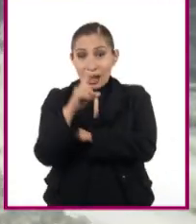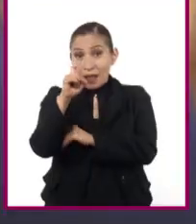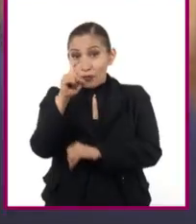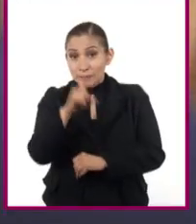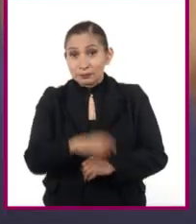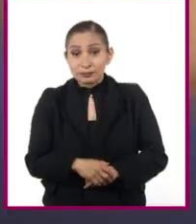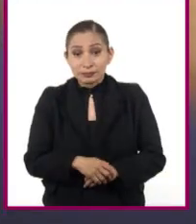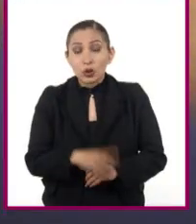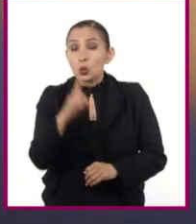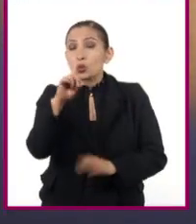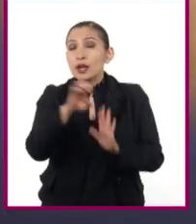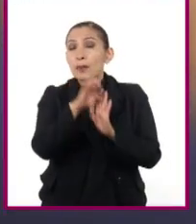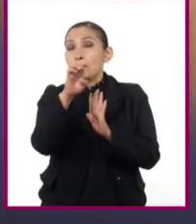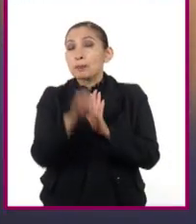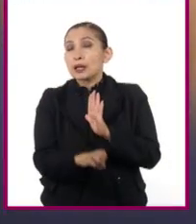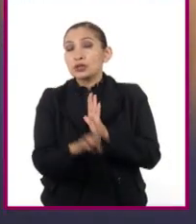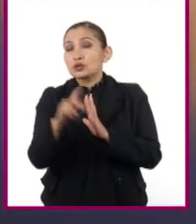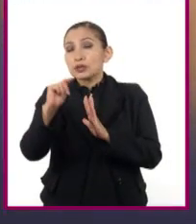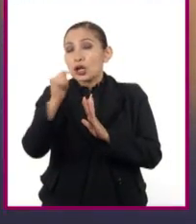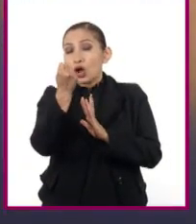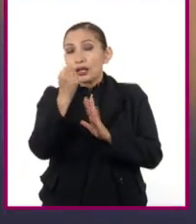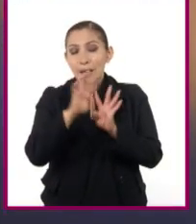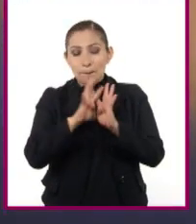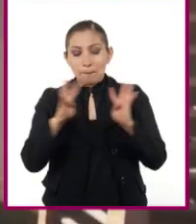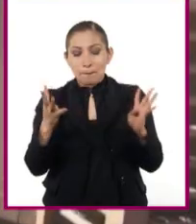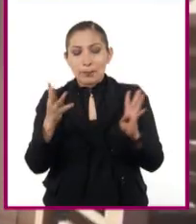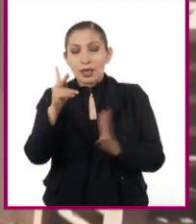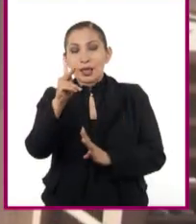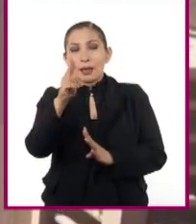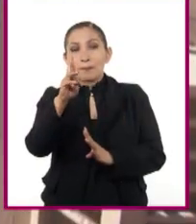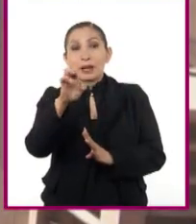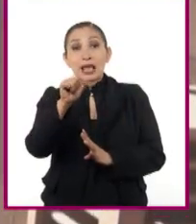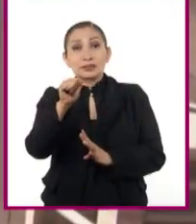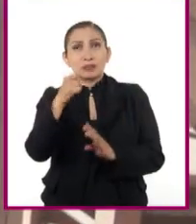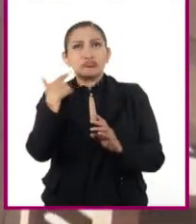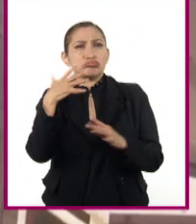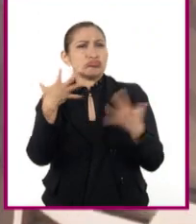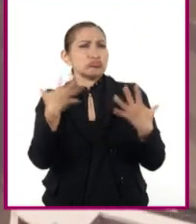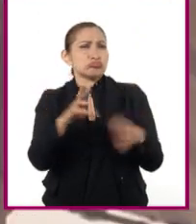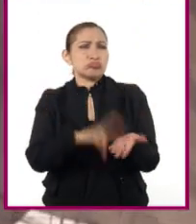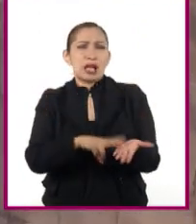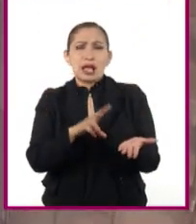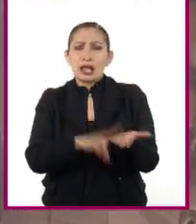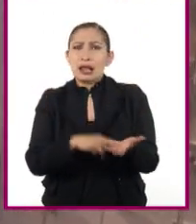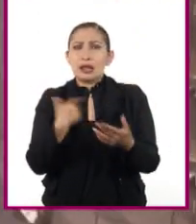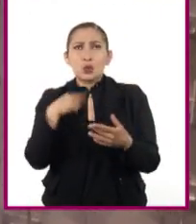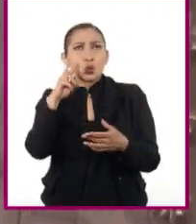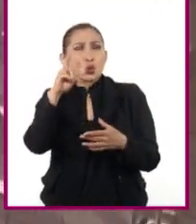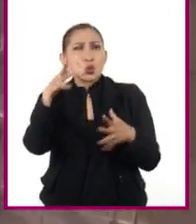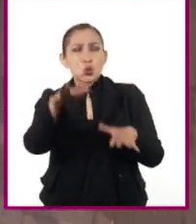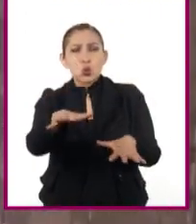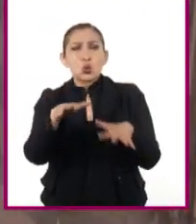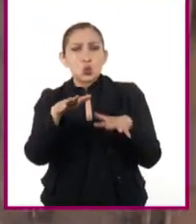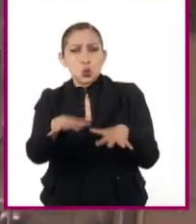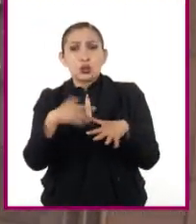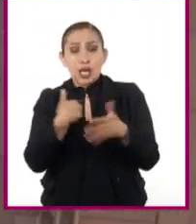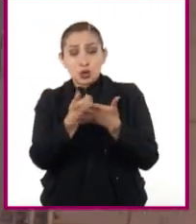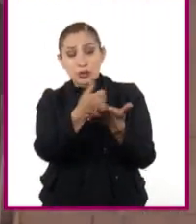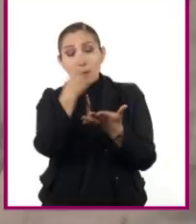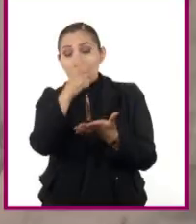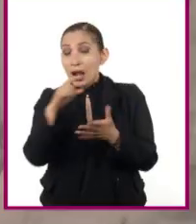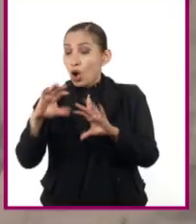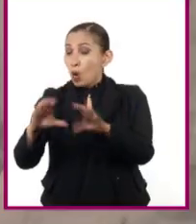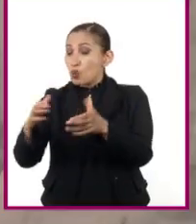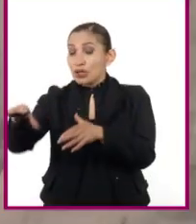almacenarla. Una de estas tecnologías son las presas, verdaderas joyas de ingeniería que garantizan el abasto en las